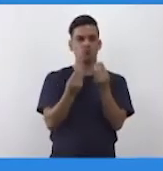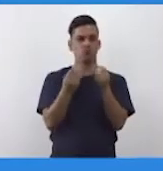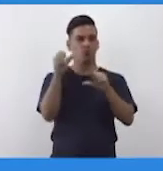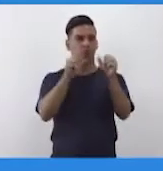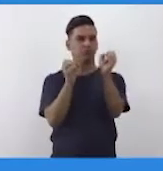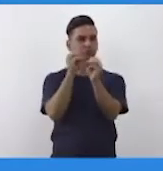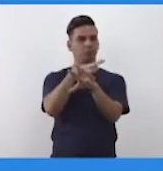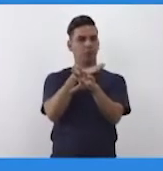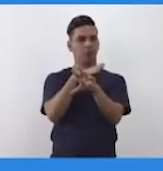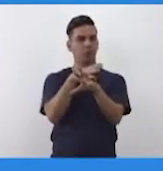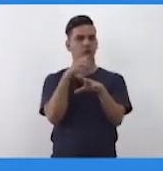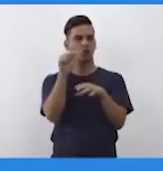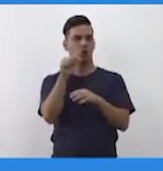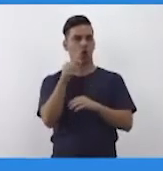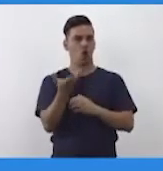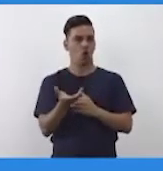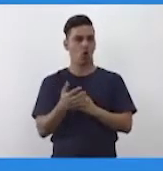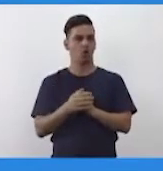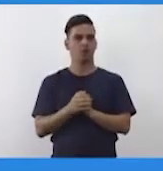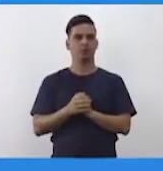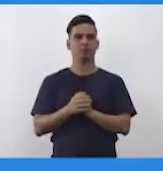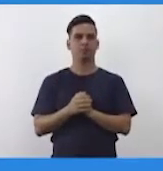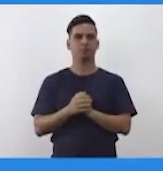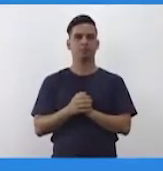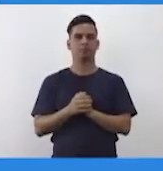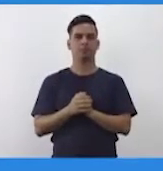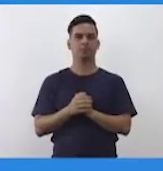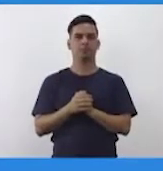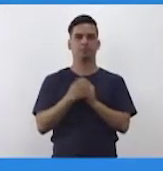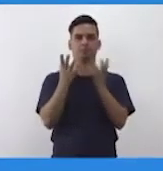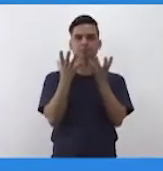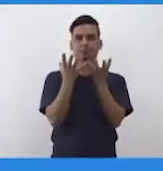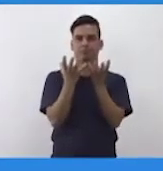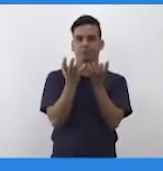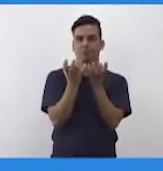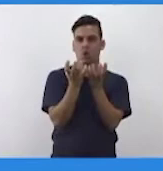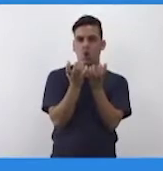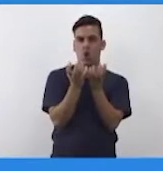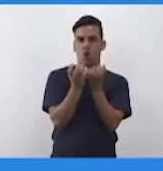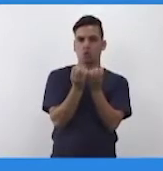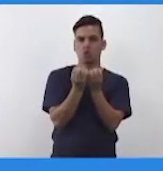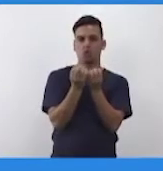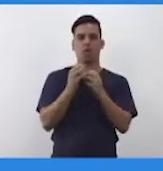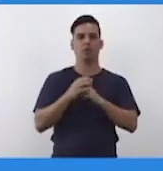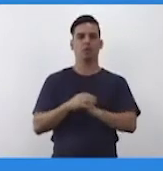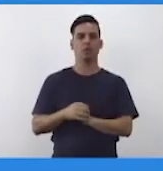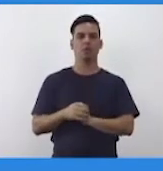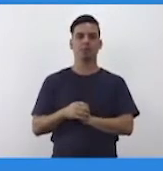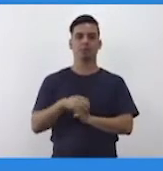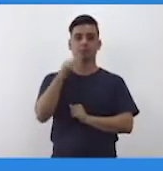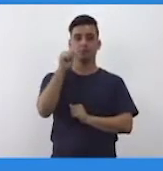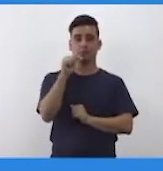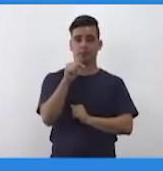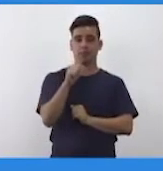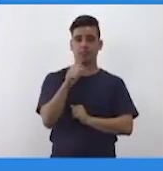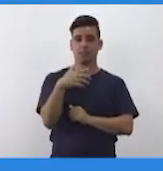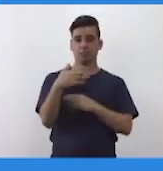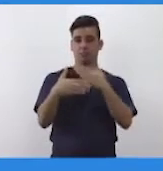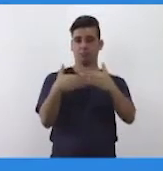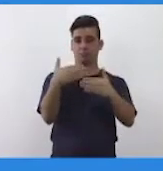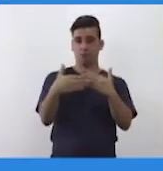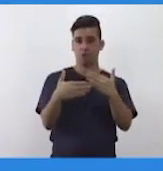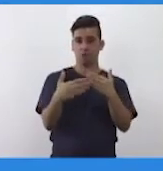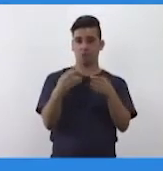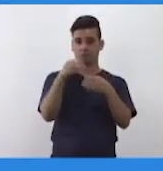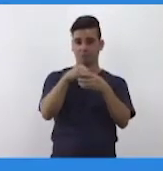de descarboxilación oxidativa que estas numerosas reacciones